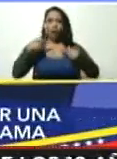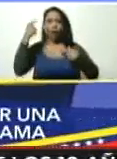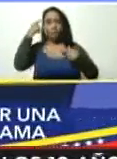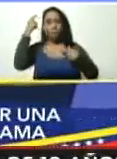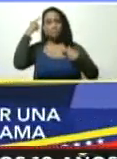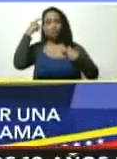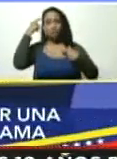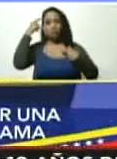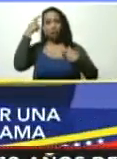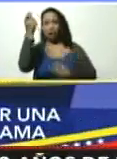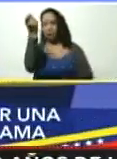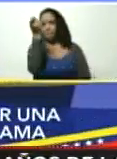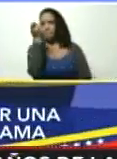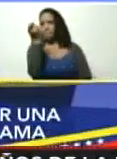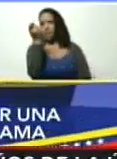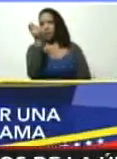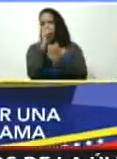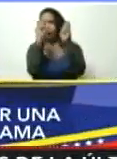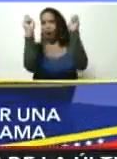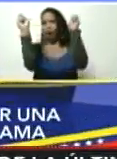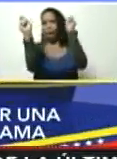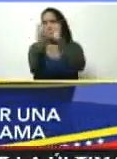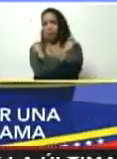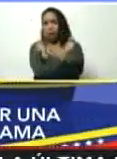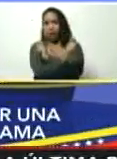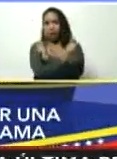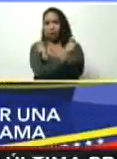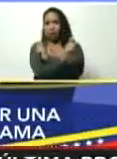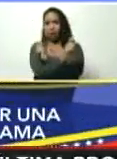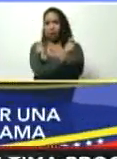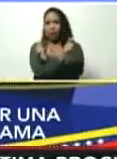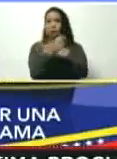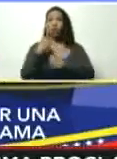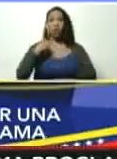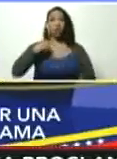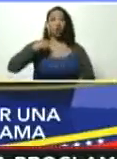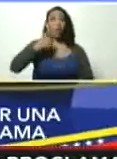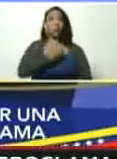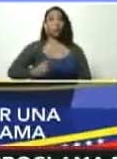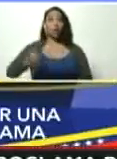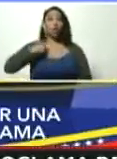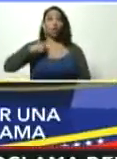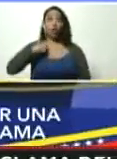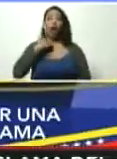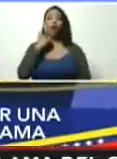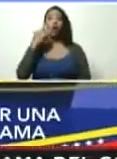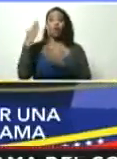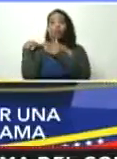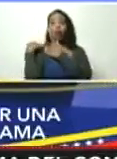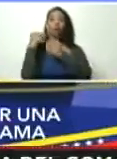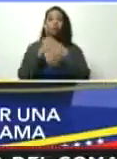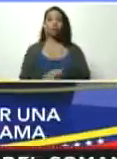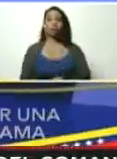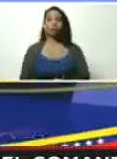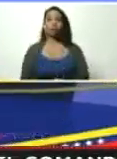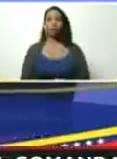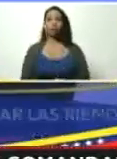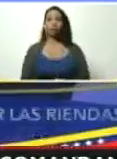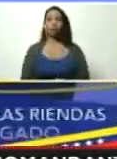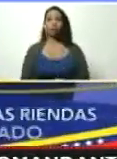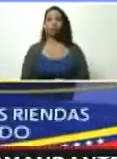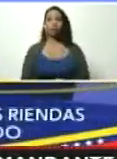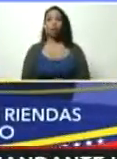jamás sustituirlo, aspirar a ser presidente, aspirar a ningún cargo. Debe